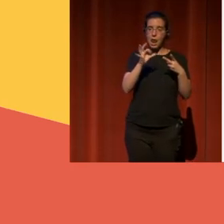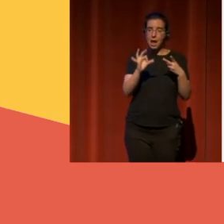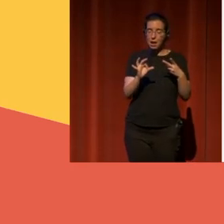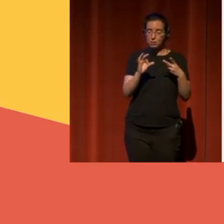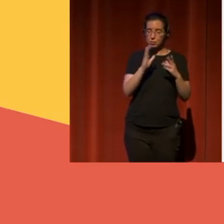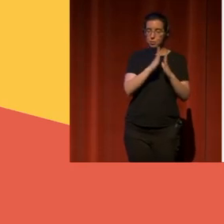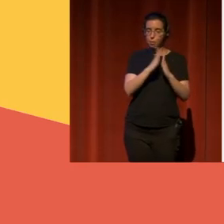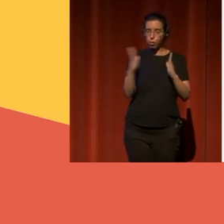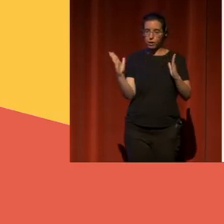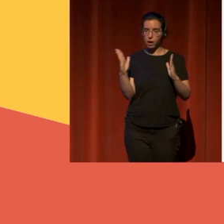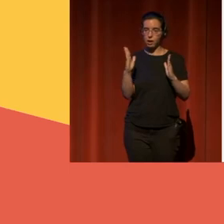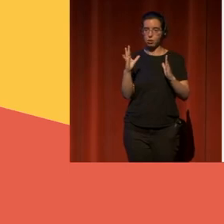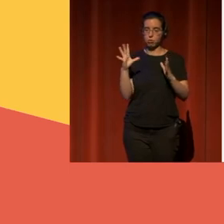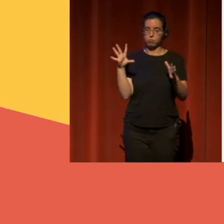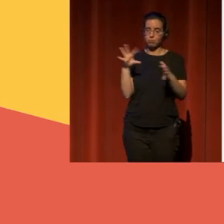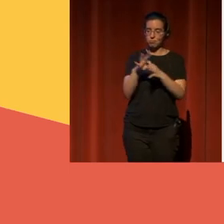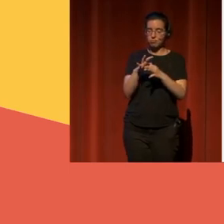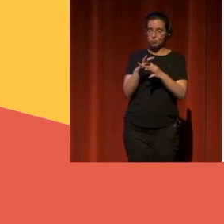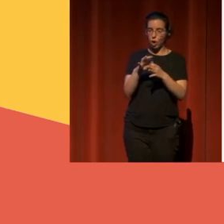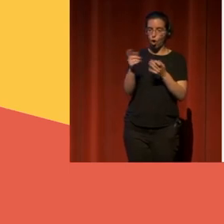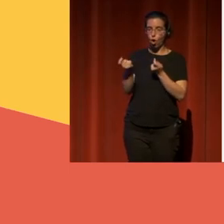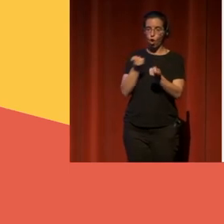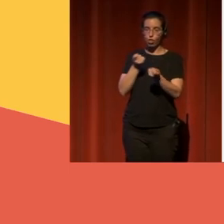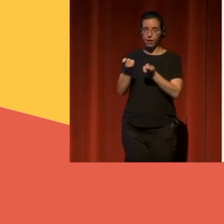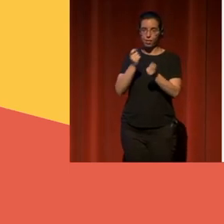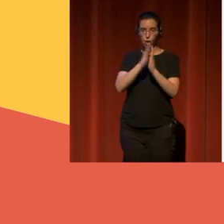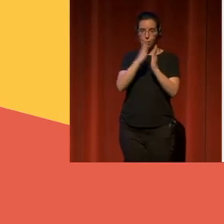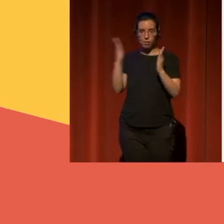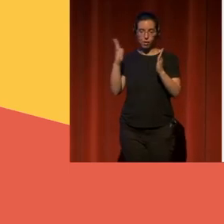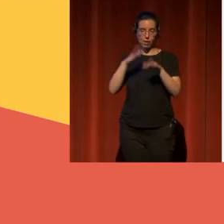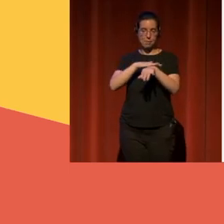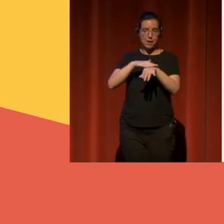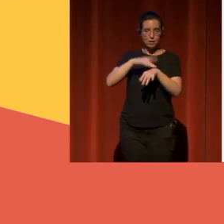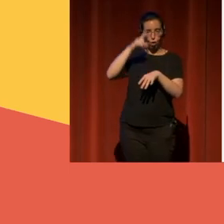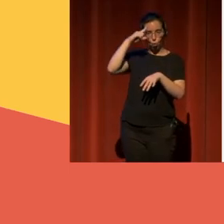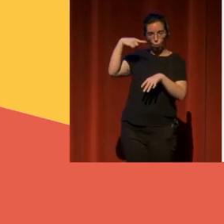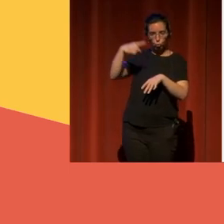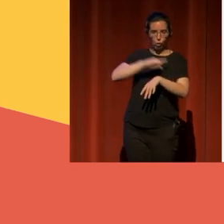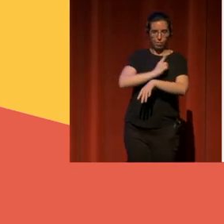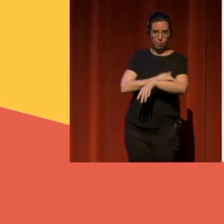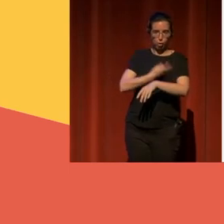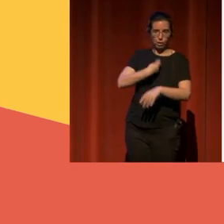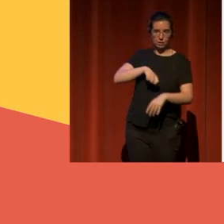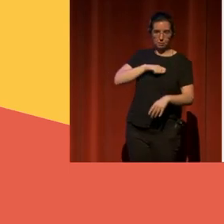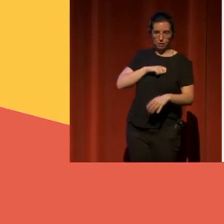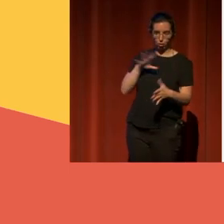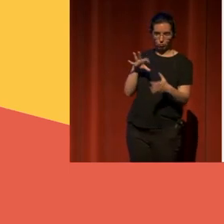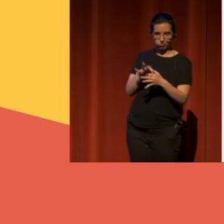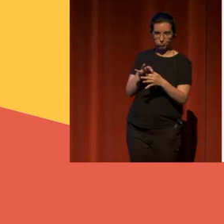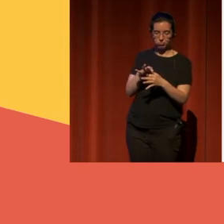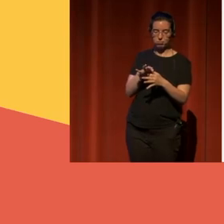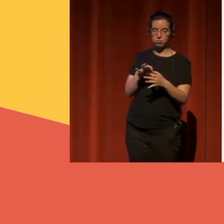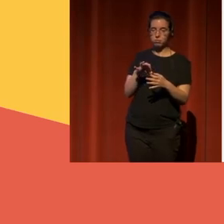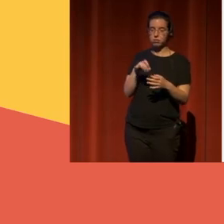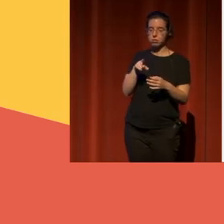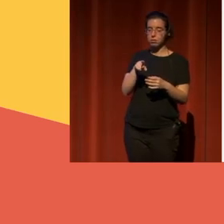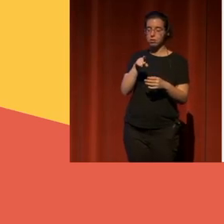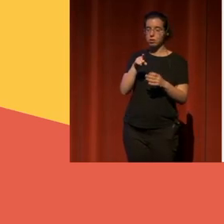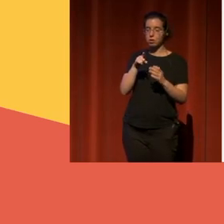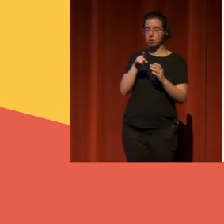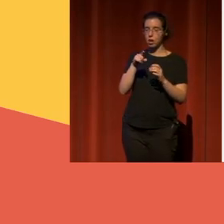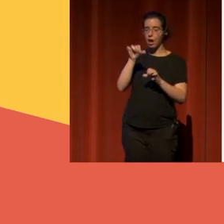de la Subdirección General de Coordinación Bibliotecaria del Ministerio de Cultura y Deporte Español, y su configuración actual como laboratorios